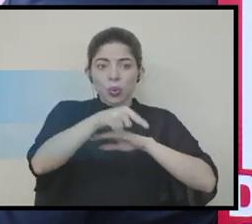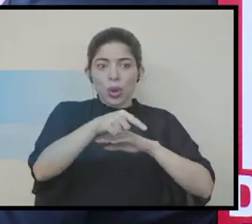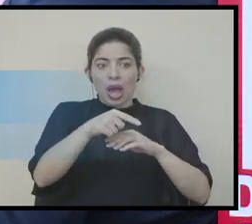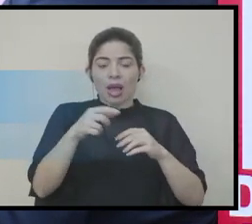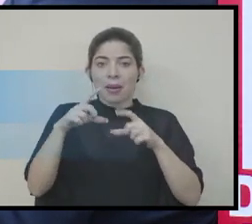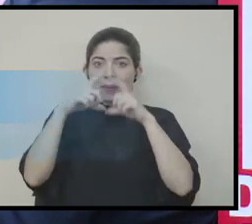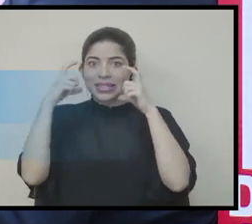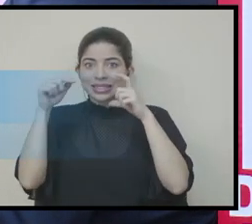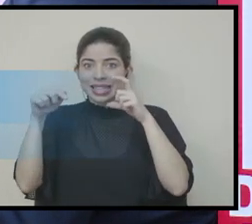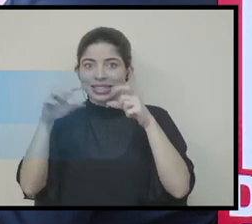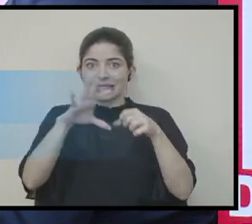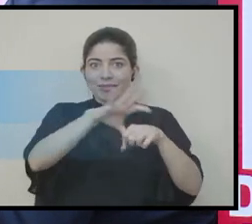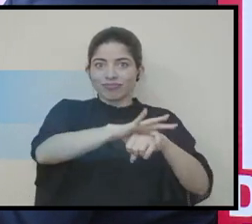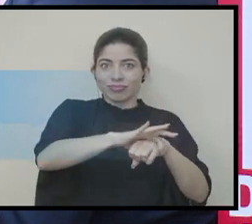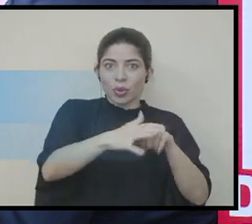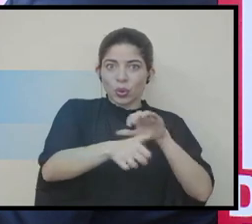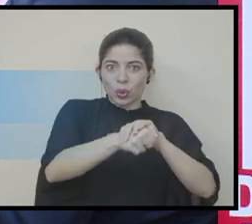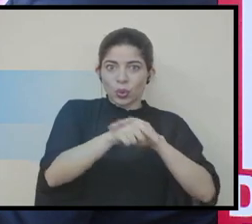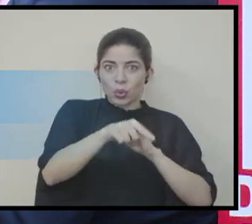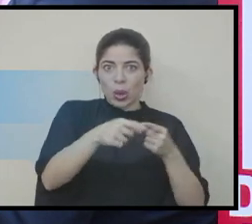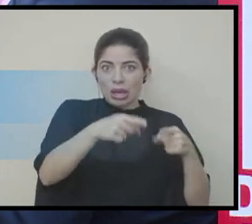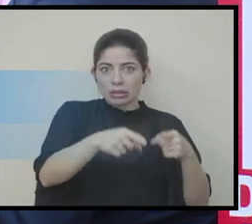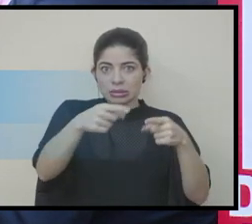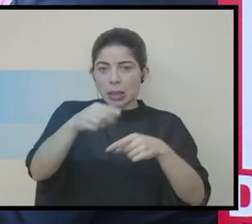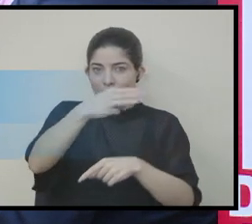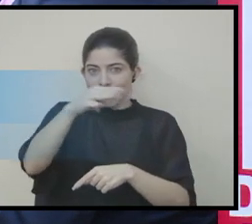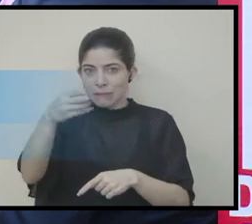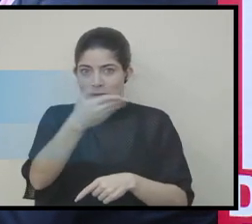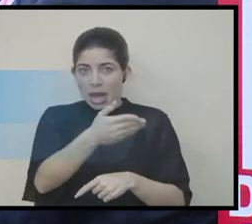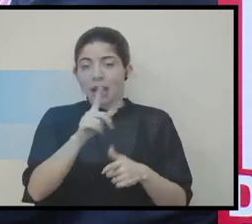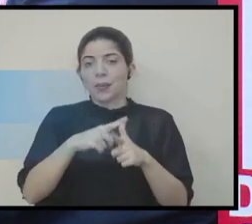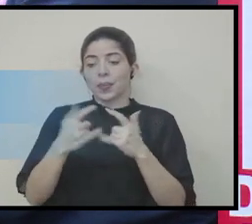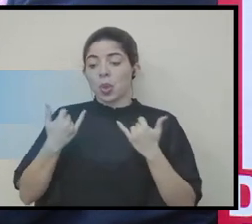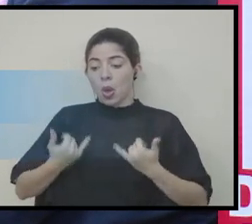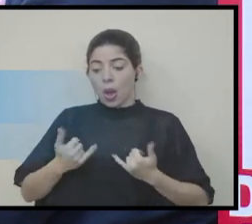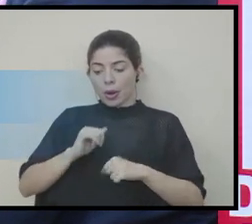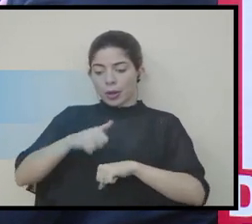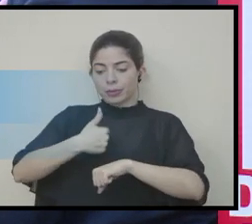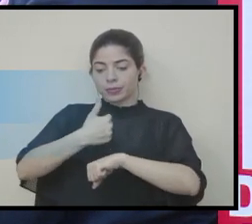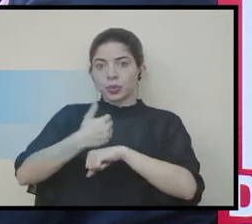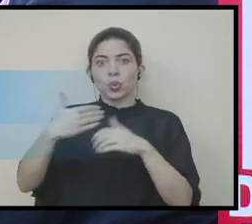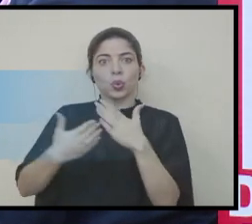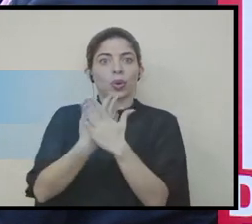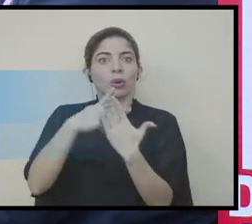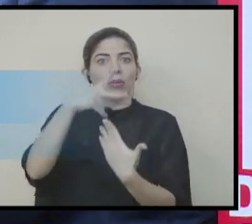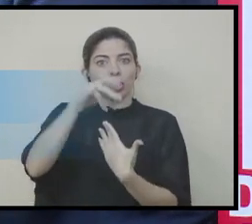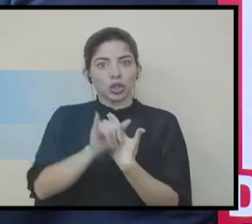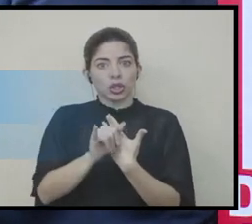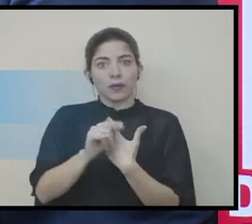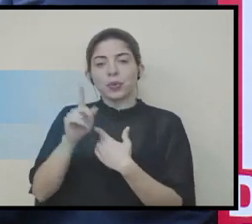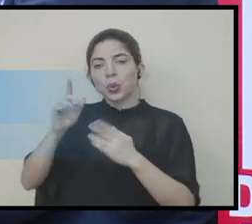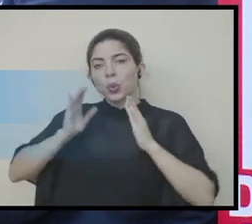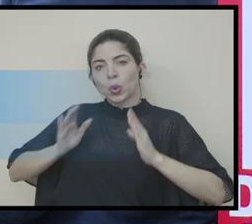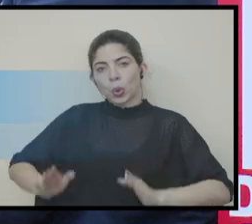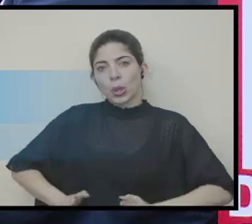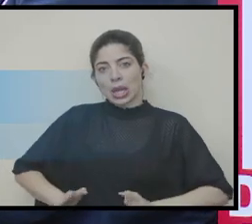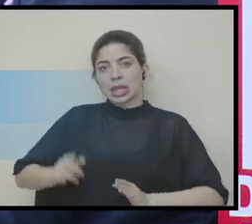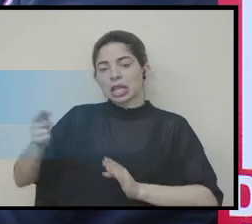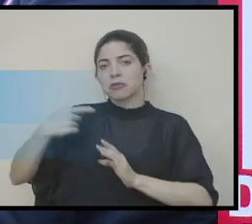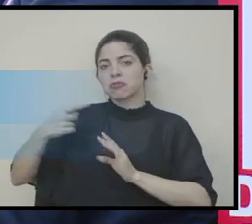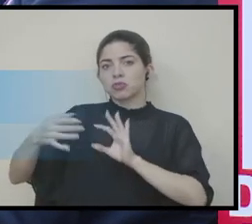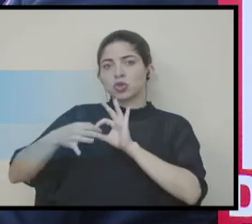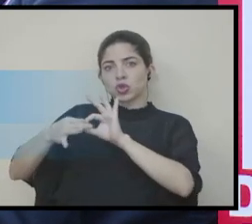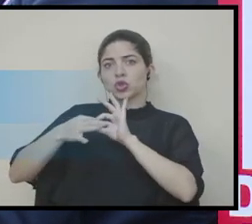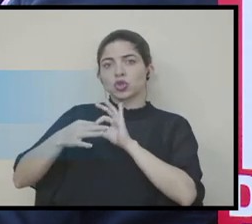bueno, venimos con un nuevo proyecto en asociación con un socio, con un cliente que es socio comercial ahora, que